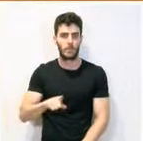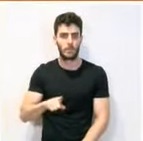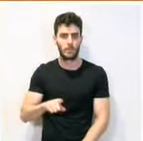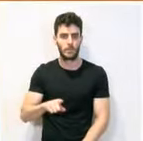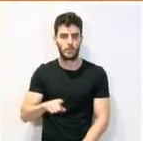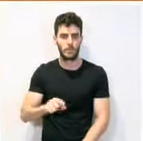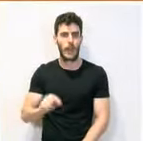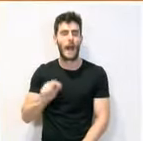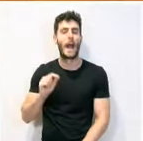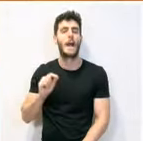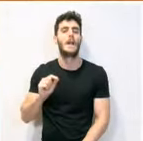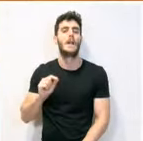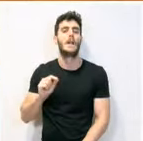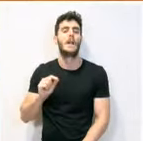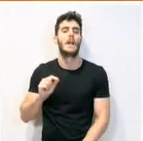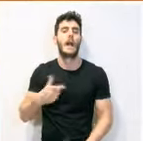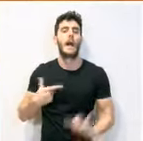ámbito